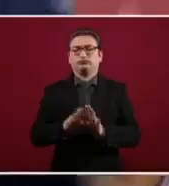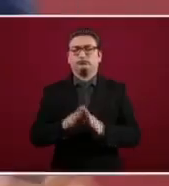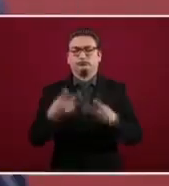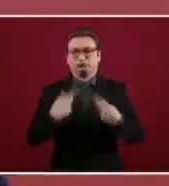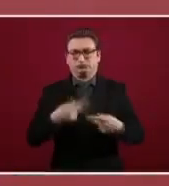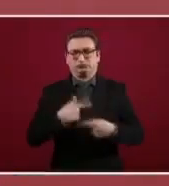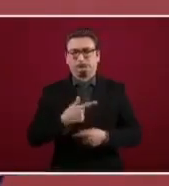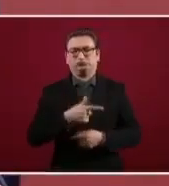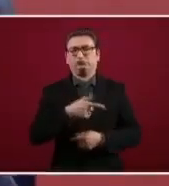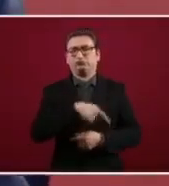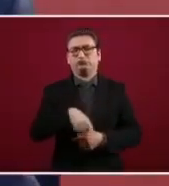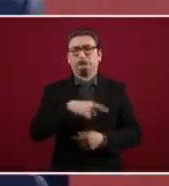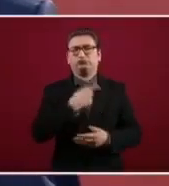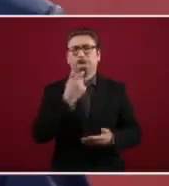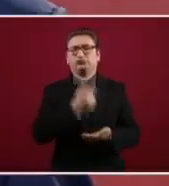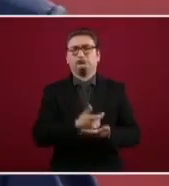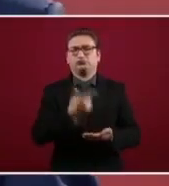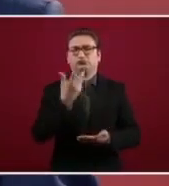menos de 10.000